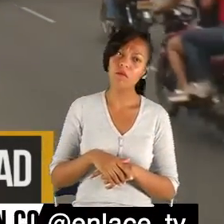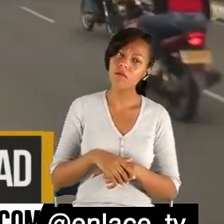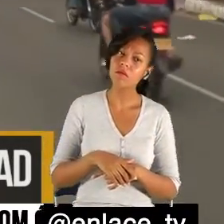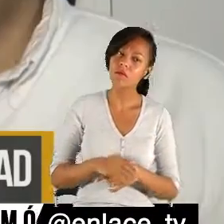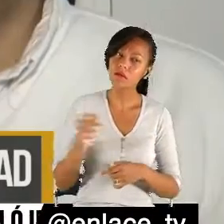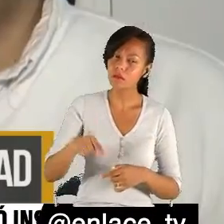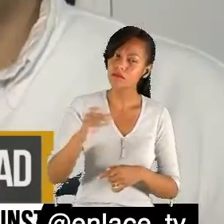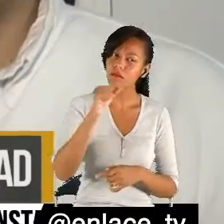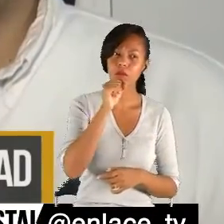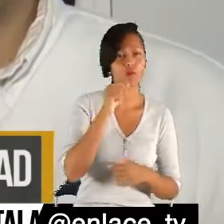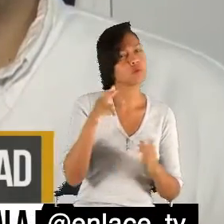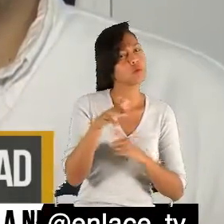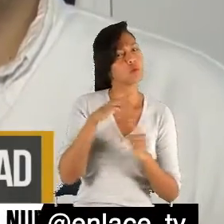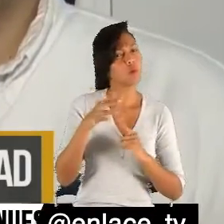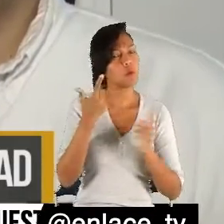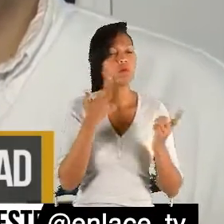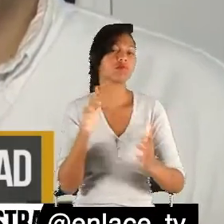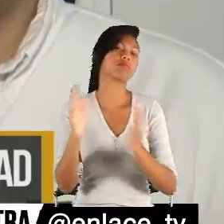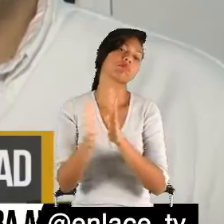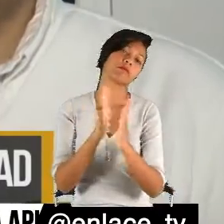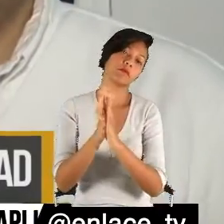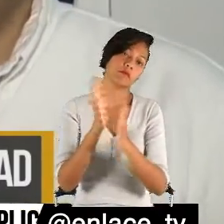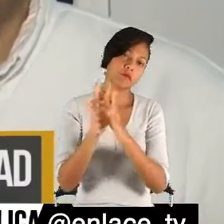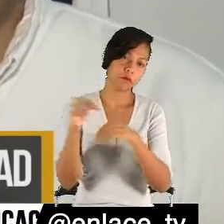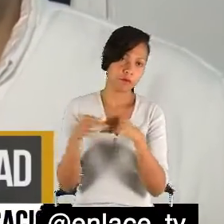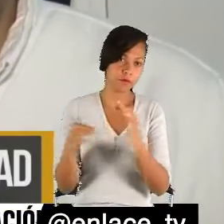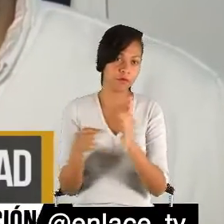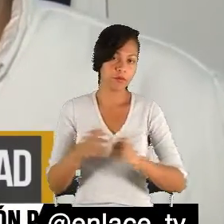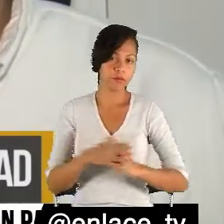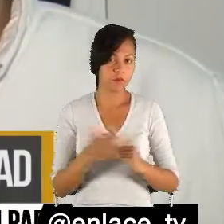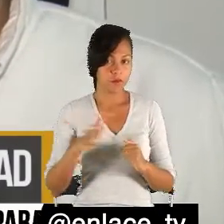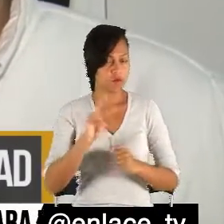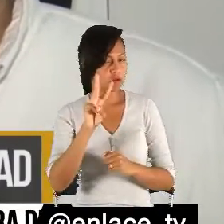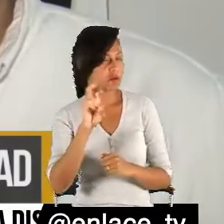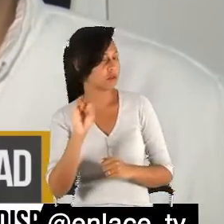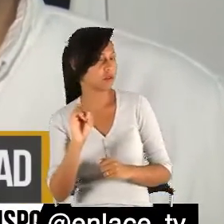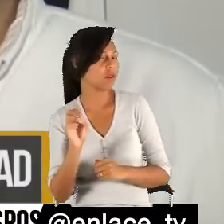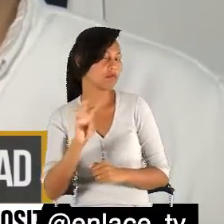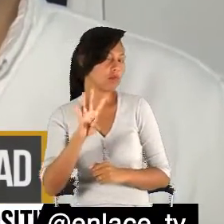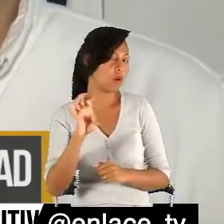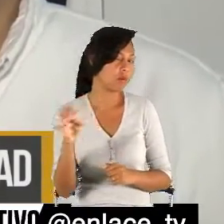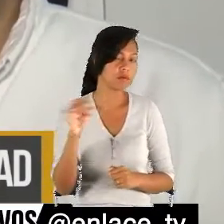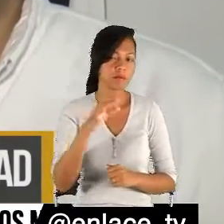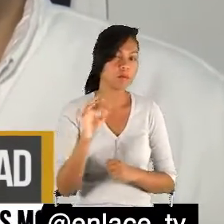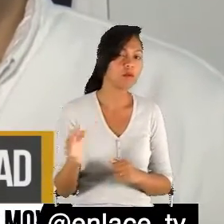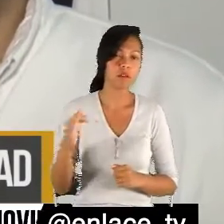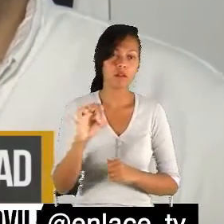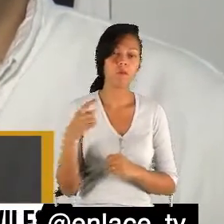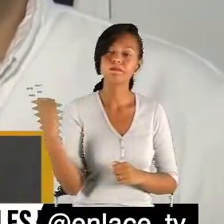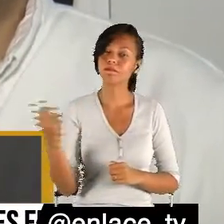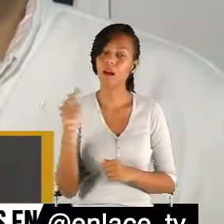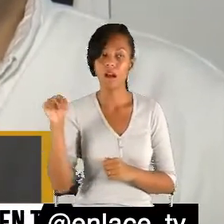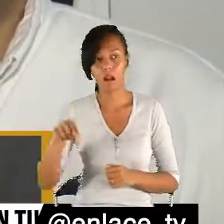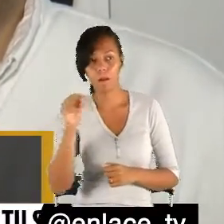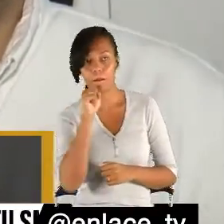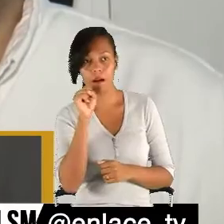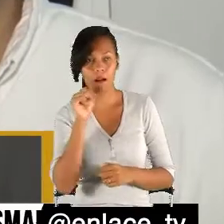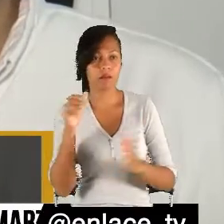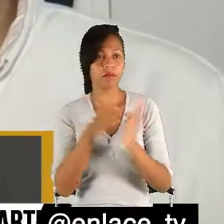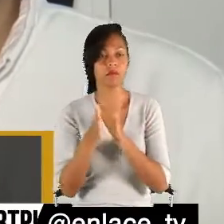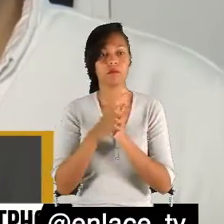es una página con contenido en su 80 90% contenido local lo que va a encontrar y lo que hemos